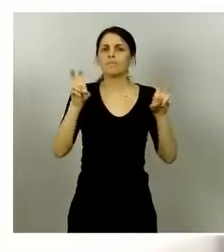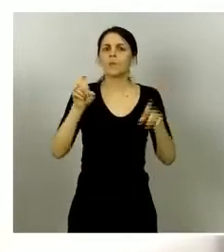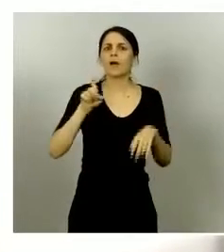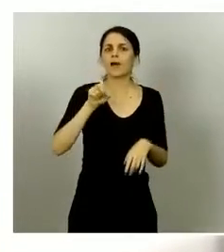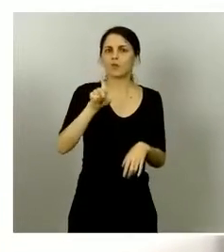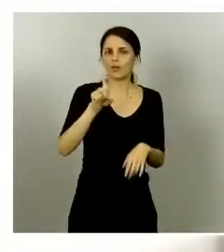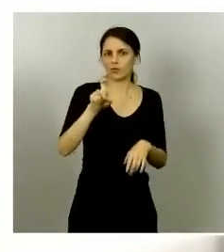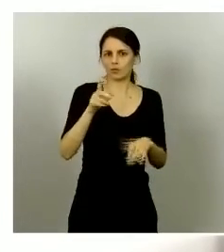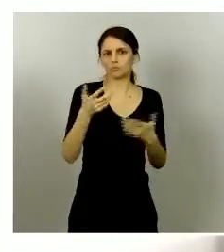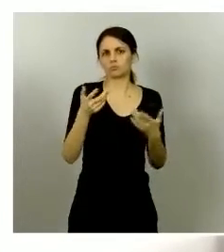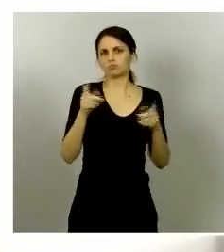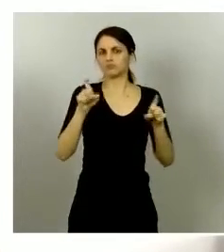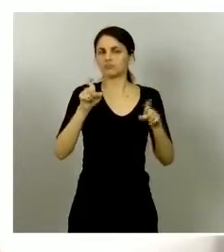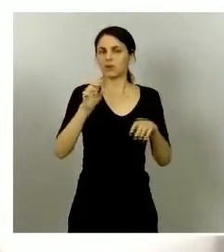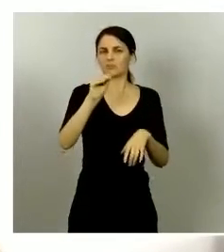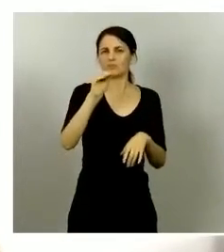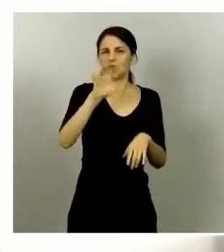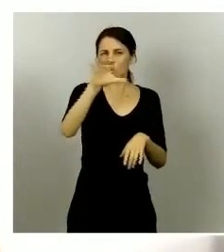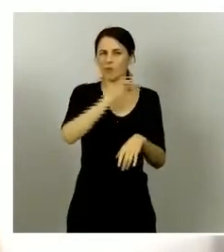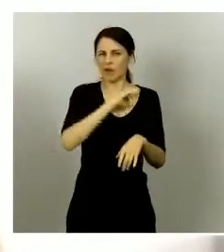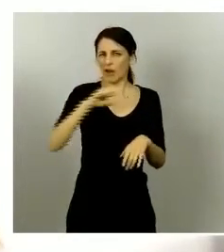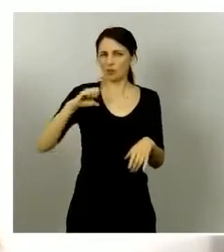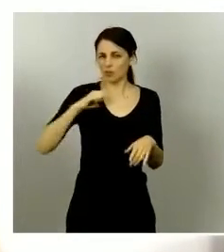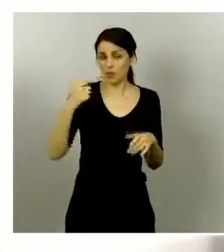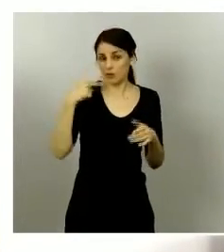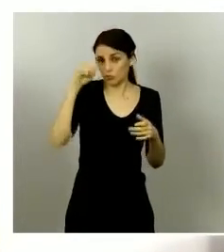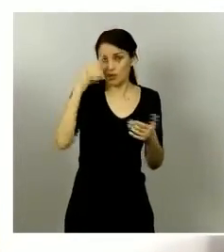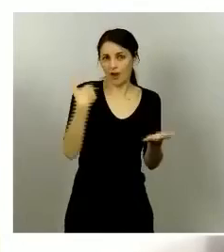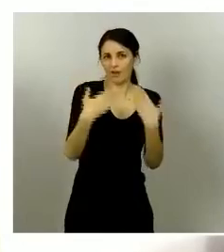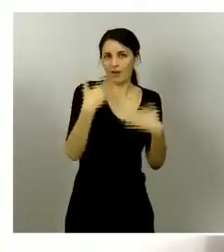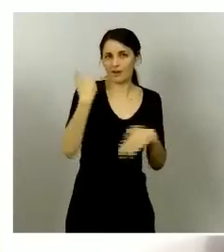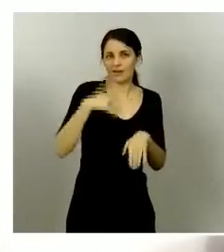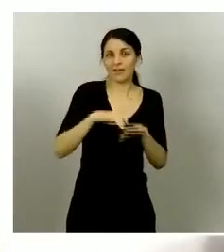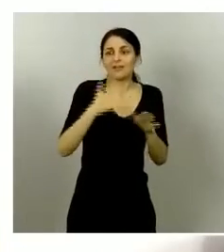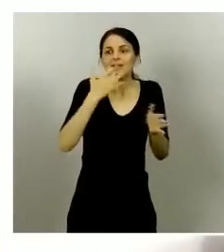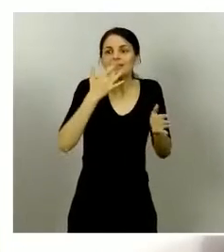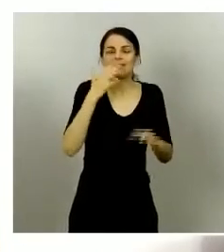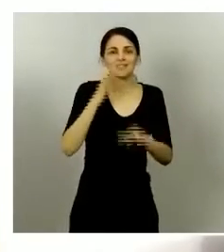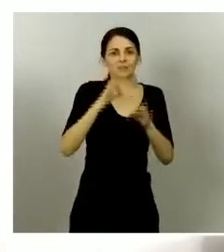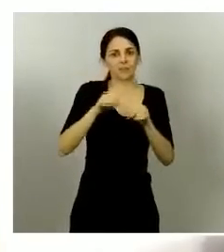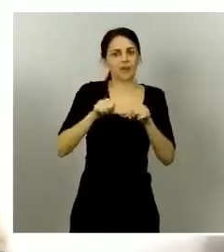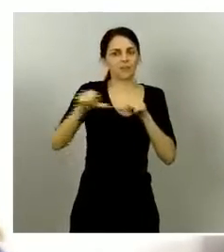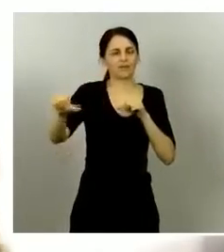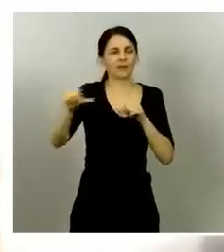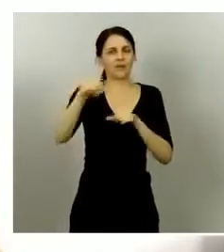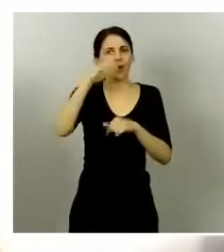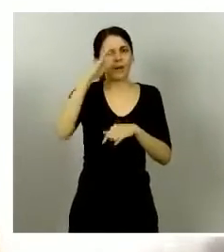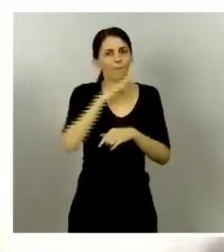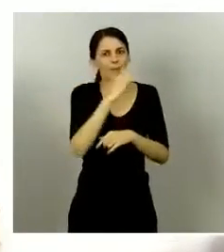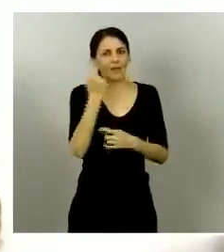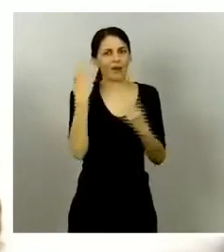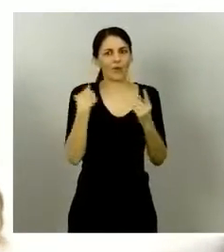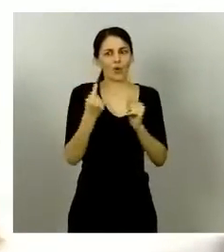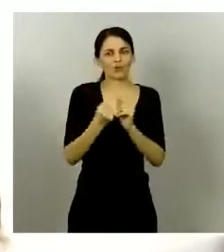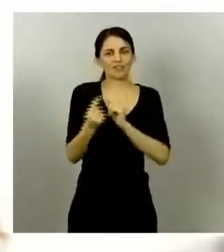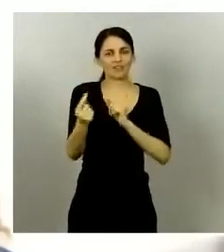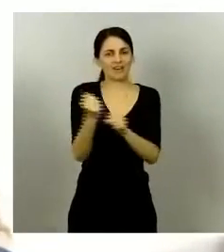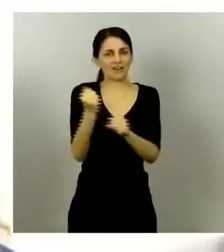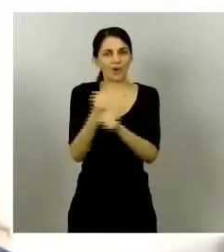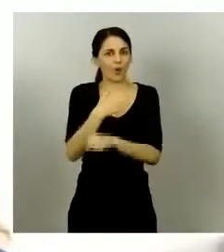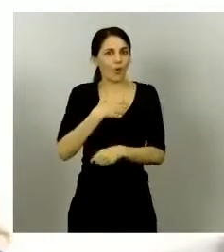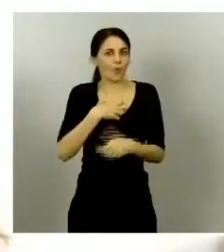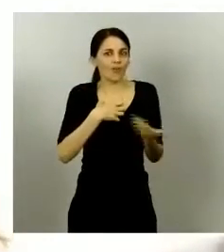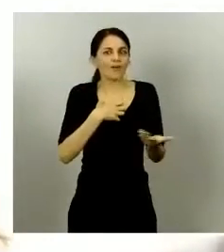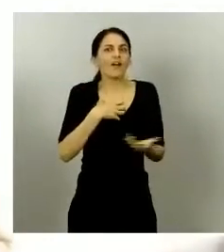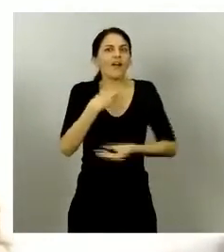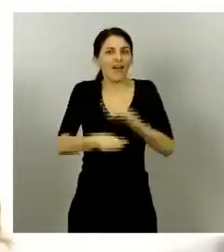portavoz. Sobre educación, si han hablado con las comunidades autónomas, ¿qué harían los padres que no pueden teletrabajar a partir de septiembre